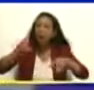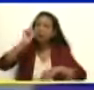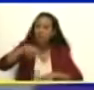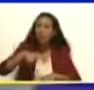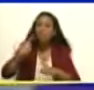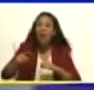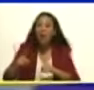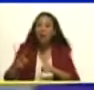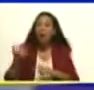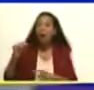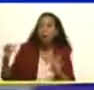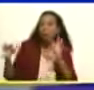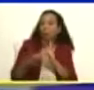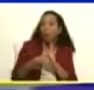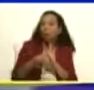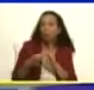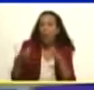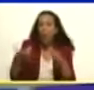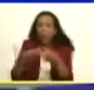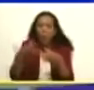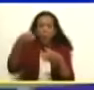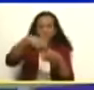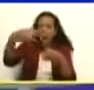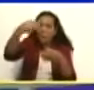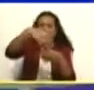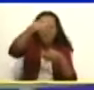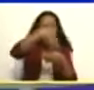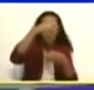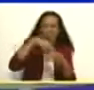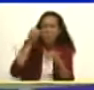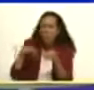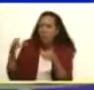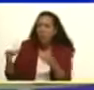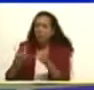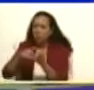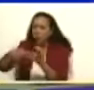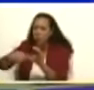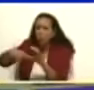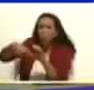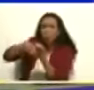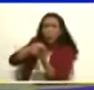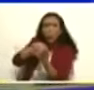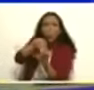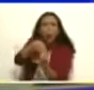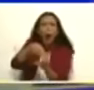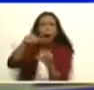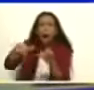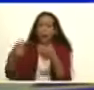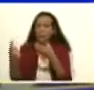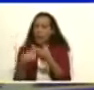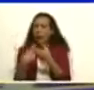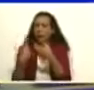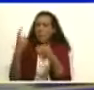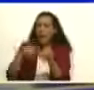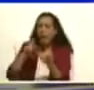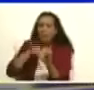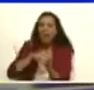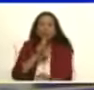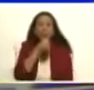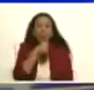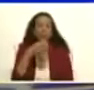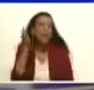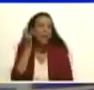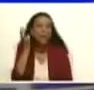Aquí tenemos movimientos sociales de carácter territorial, de carácter de edad, que si los abuelos,